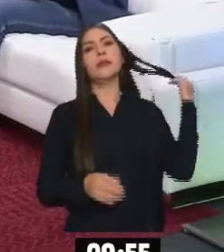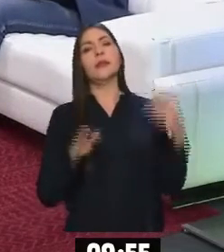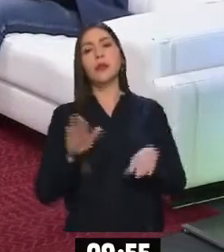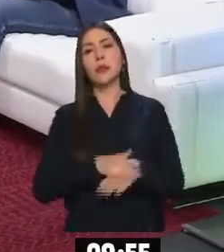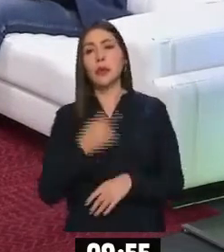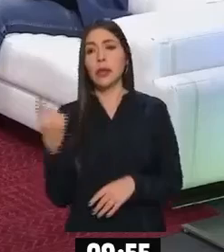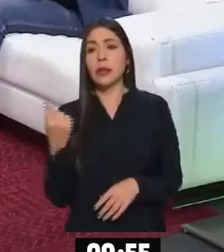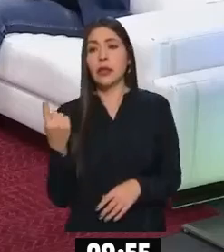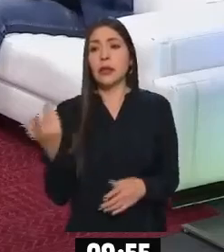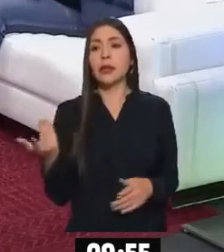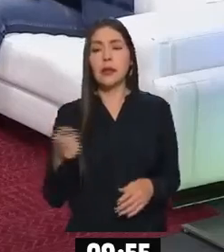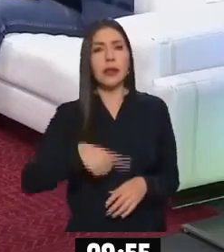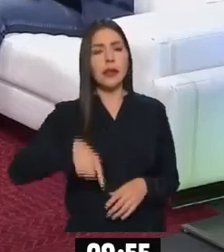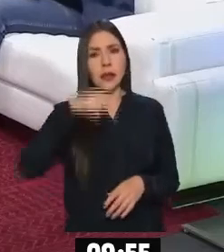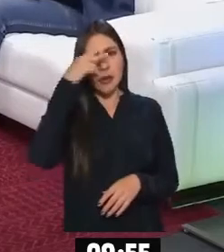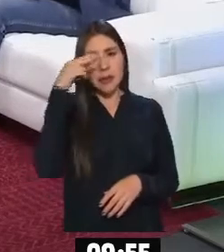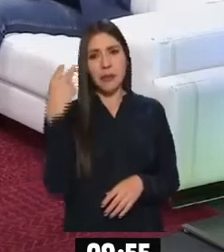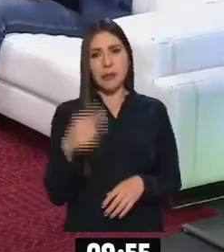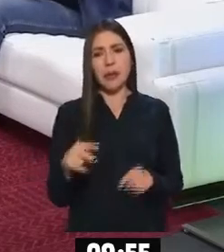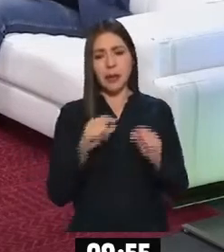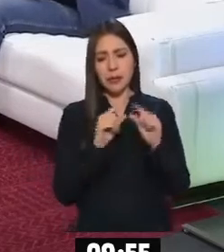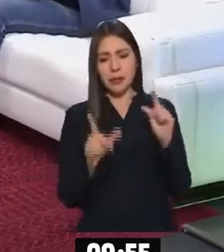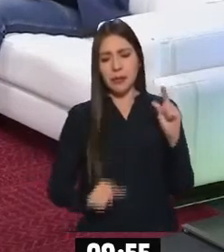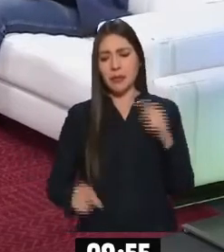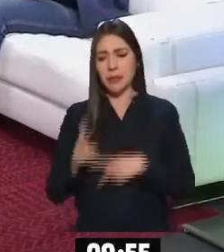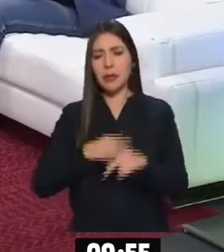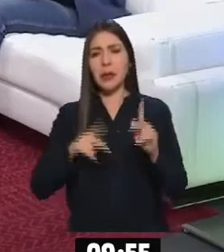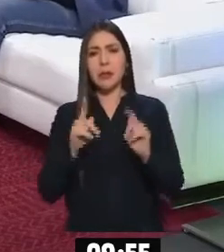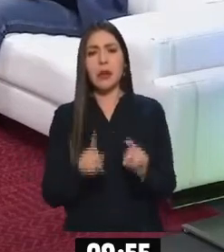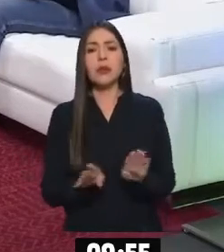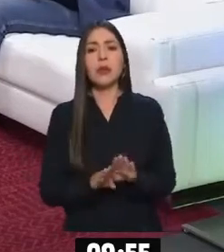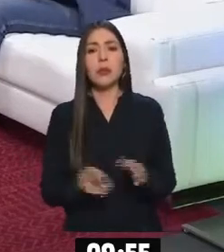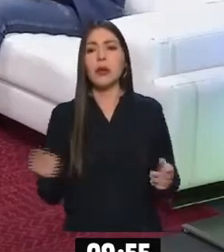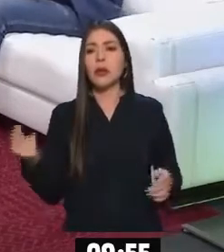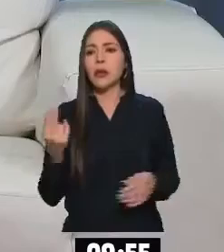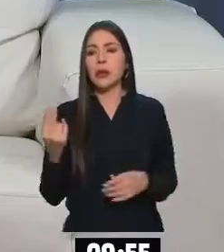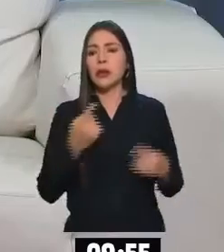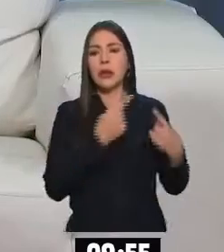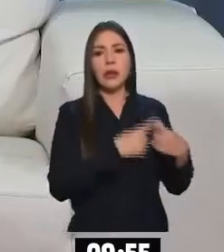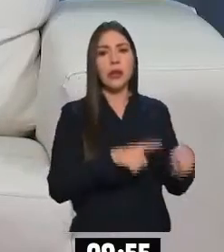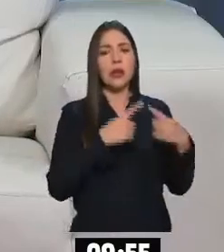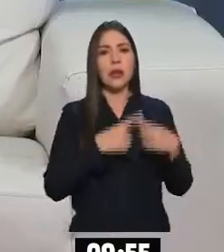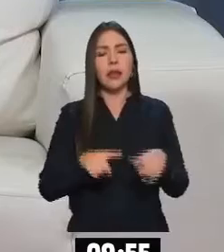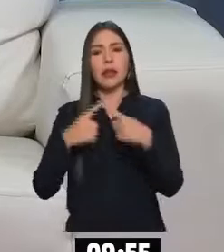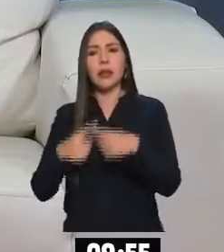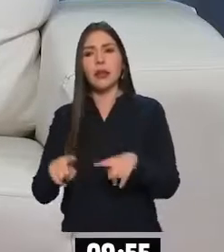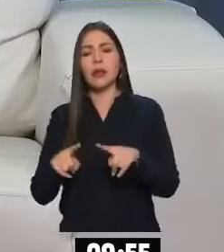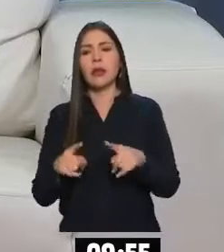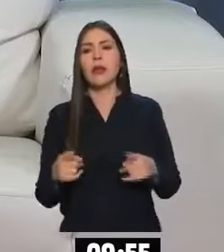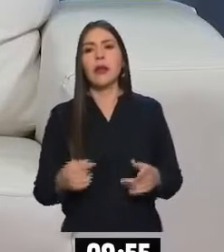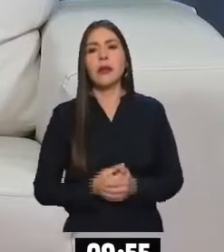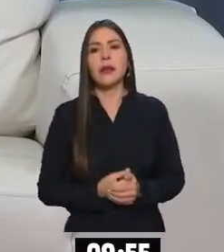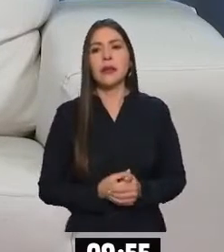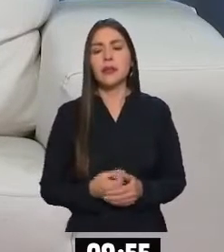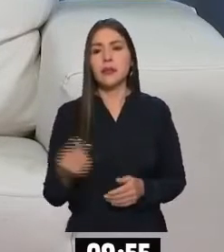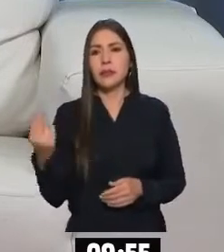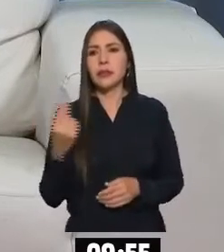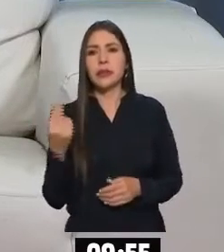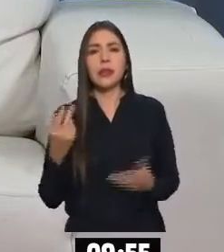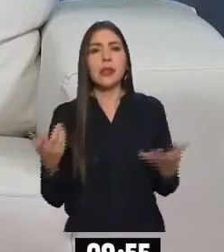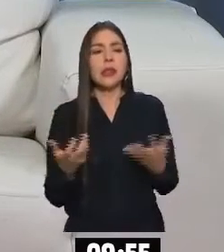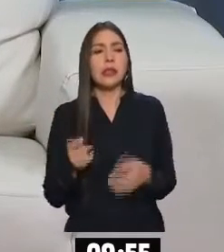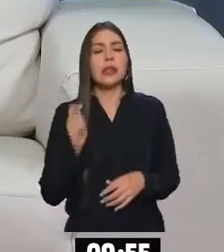país? ¿Cómo podemos construir democracia? Precisamente generando opciones Participando. distintas. No es decir, una acción